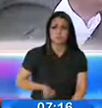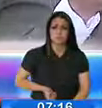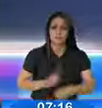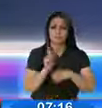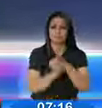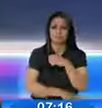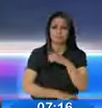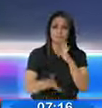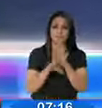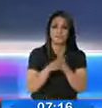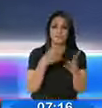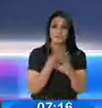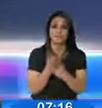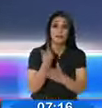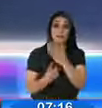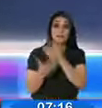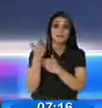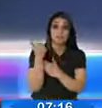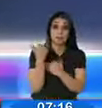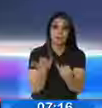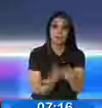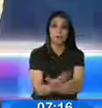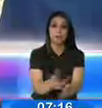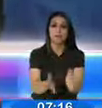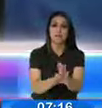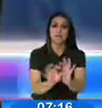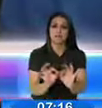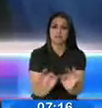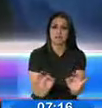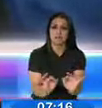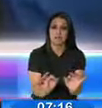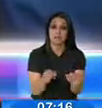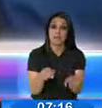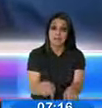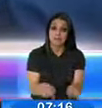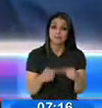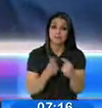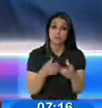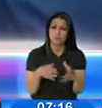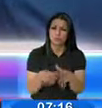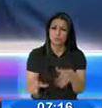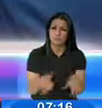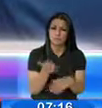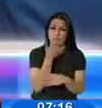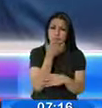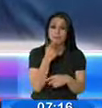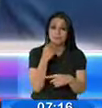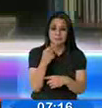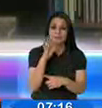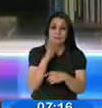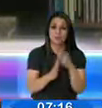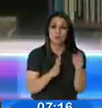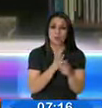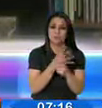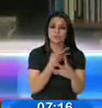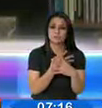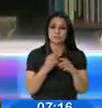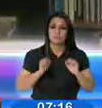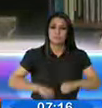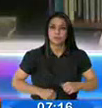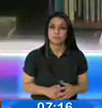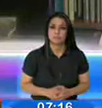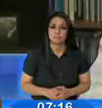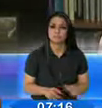sentenciado con el Código Penal anterior y no el actual, que en esta clase de delitos establece una pena de 5 años. En realidad no